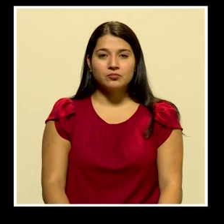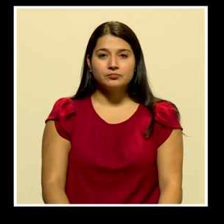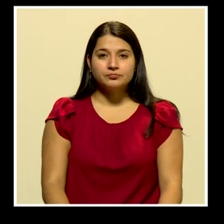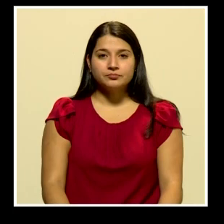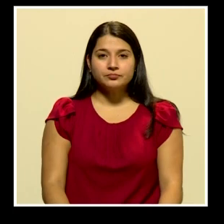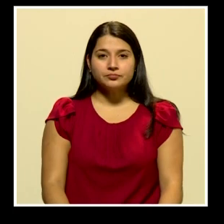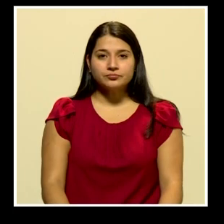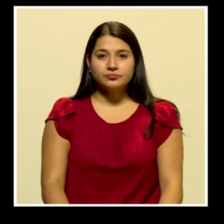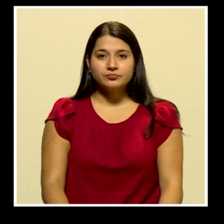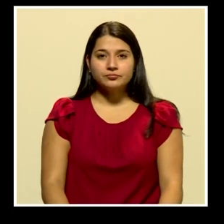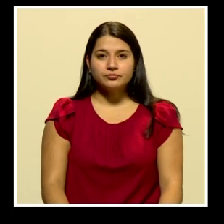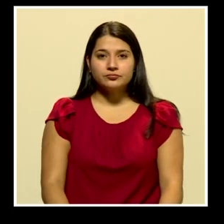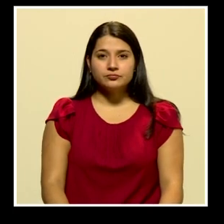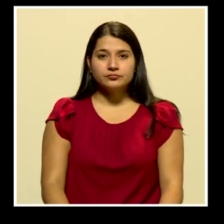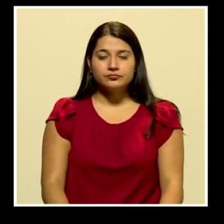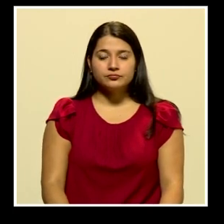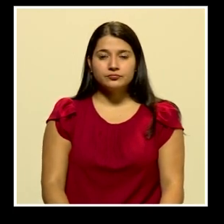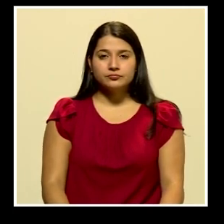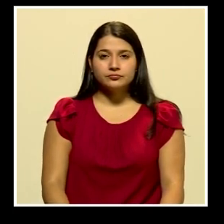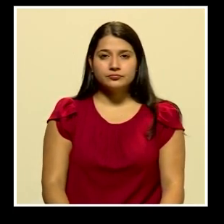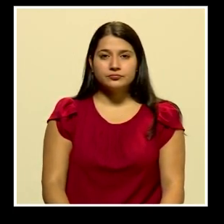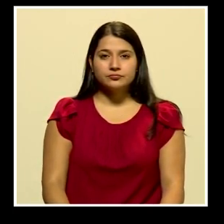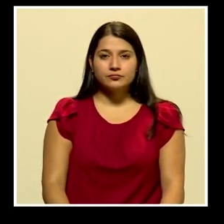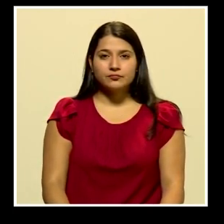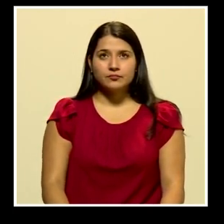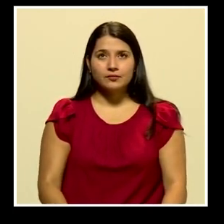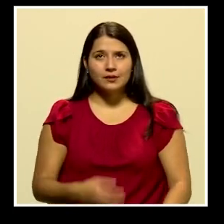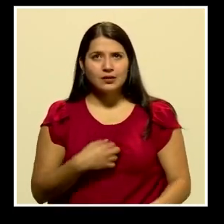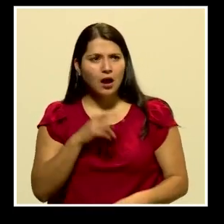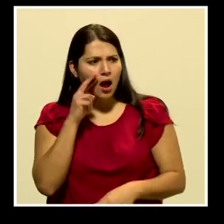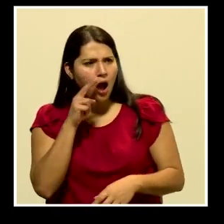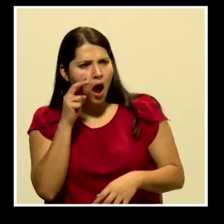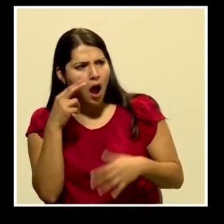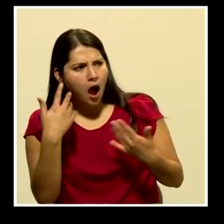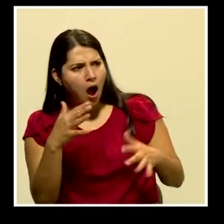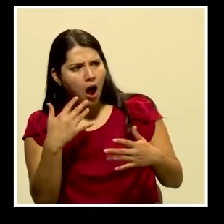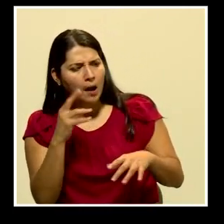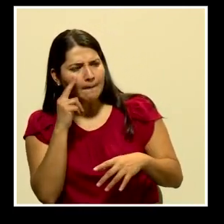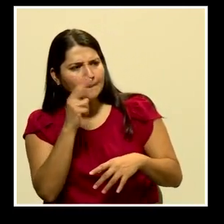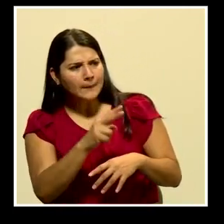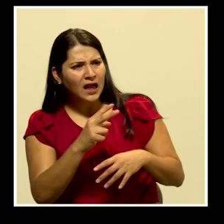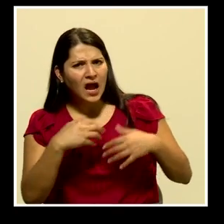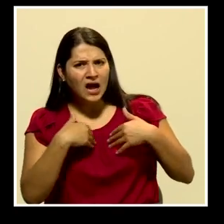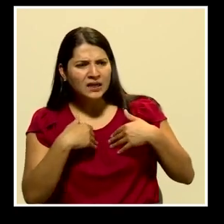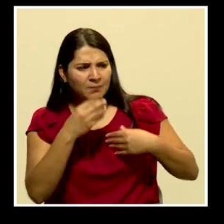Un infarto, mira, ya está. Los bichos se están comiendo. Ay, mamá.